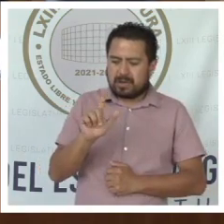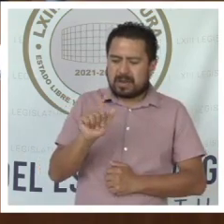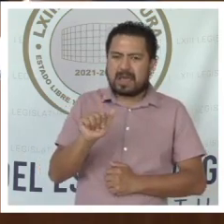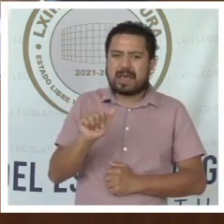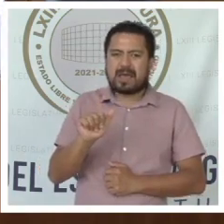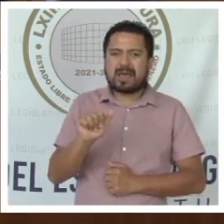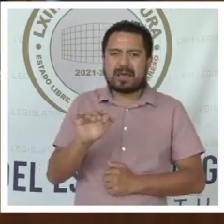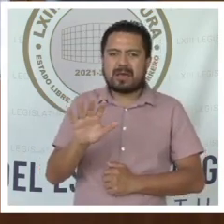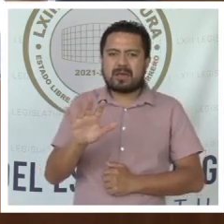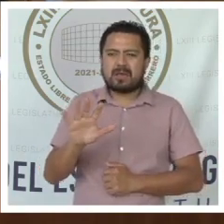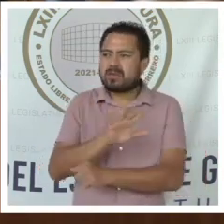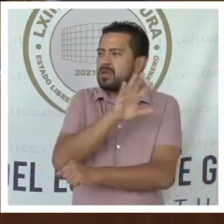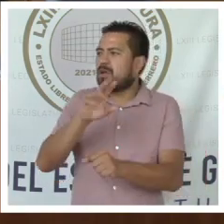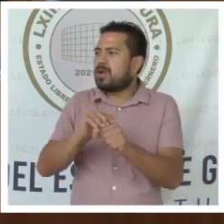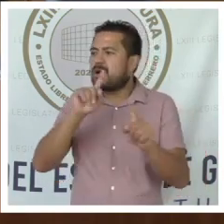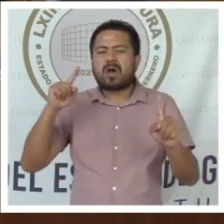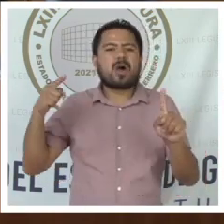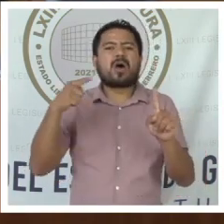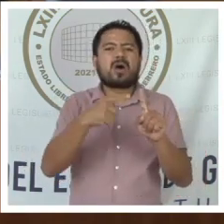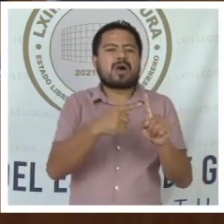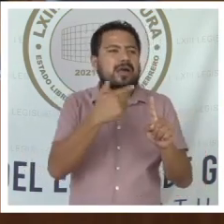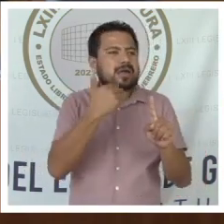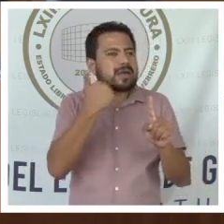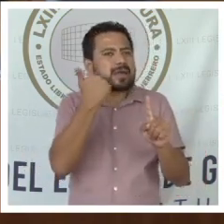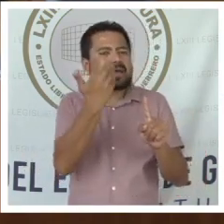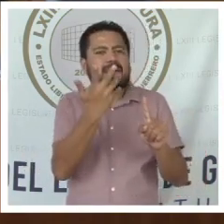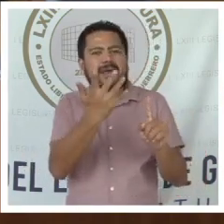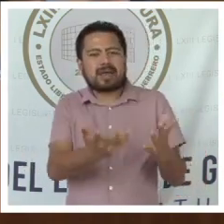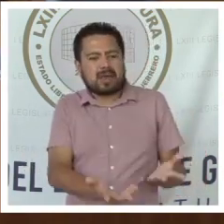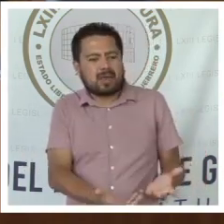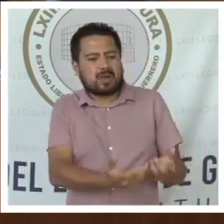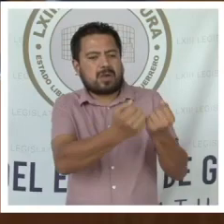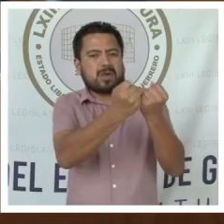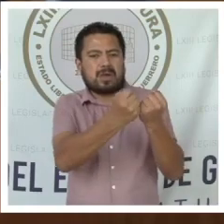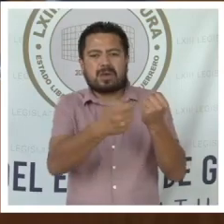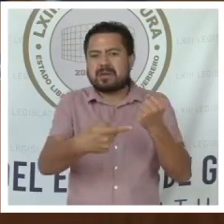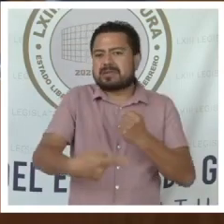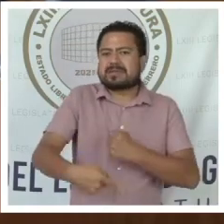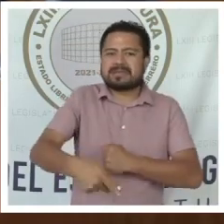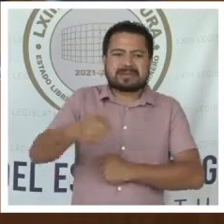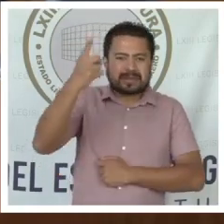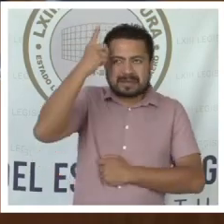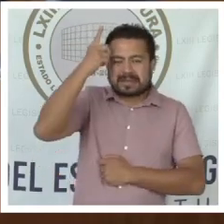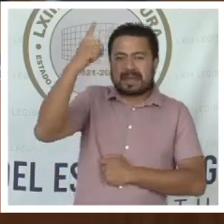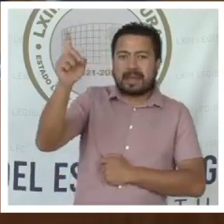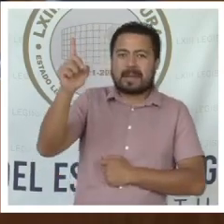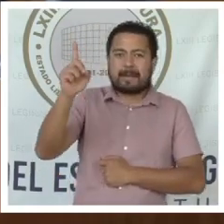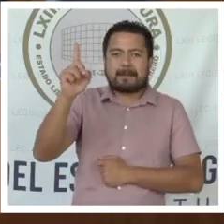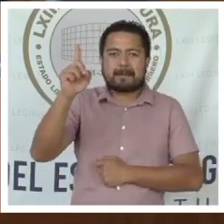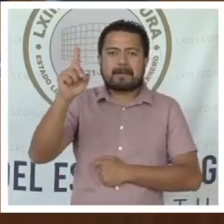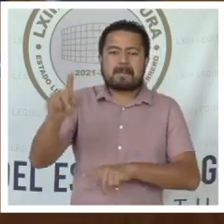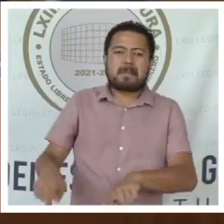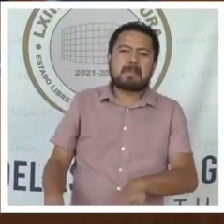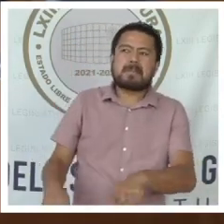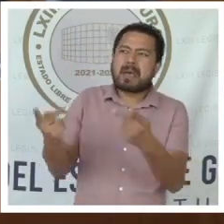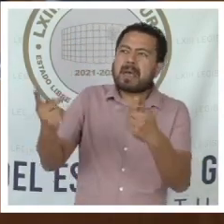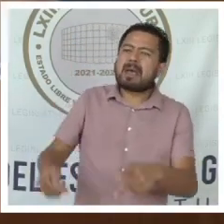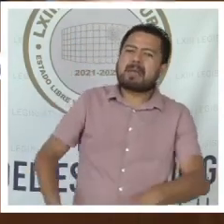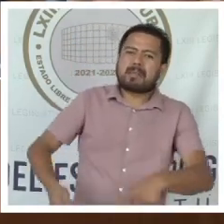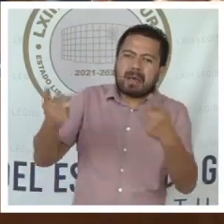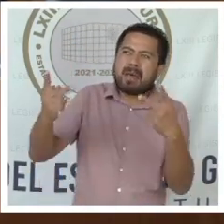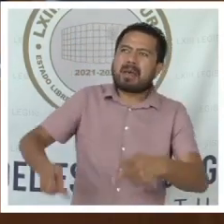y todo con el propósito de recuperar los bienes nacionales que se desmantelaron en el